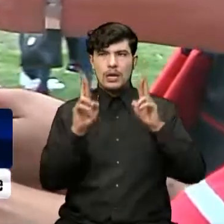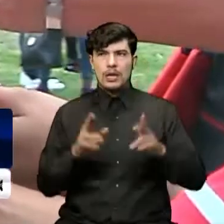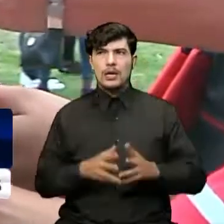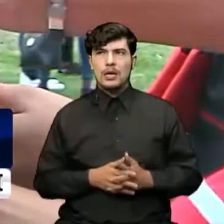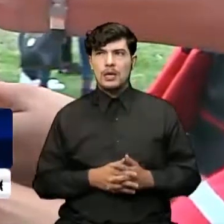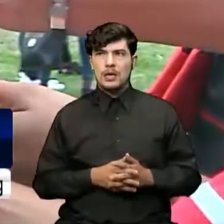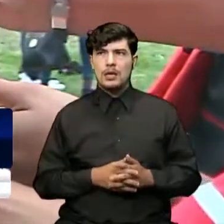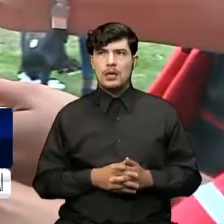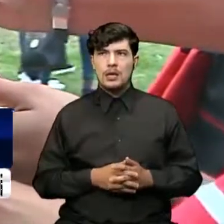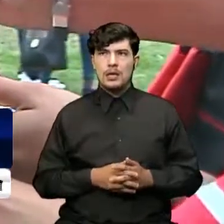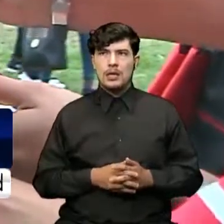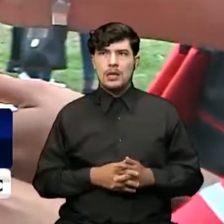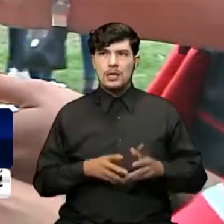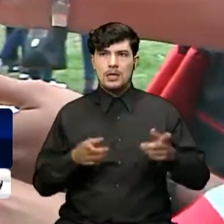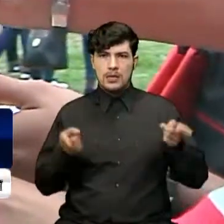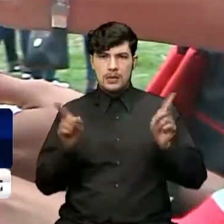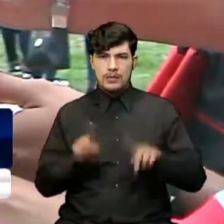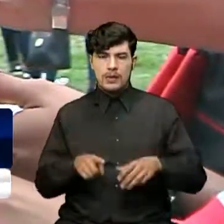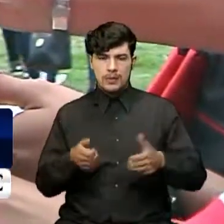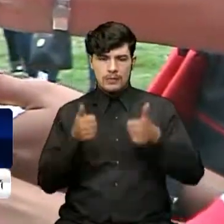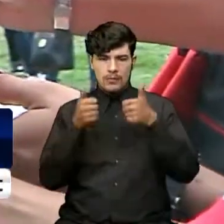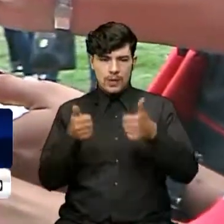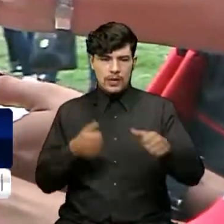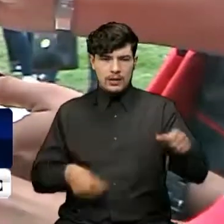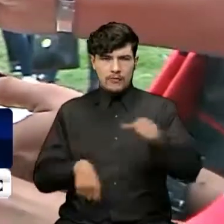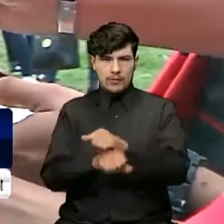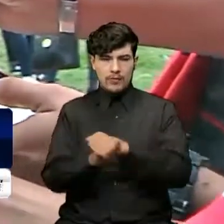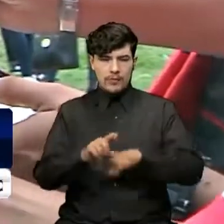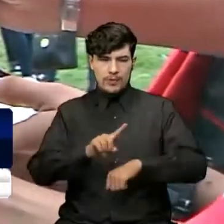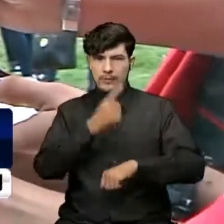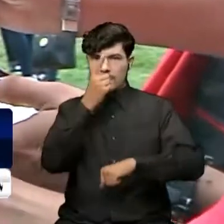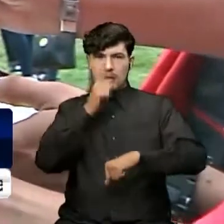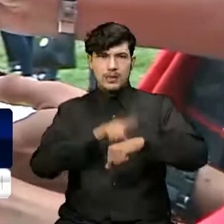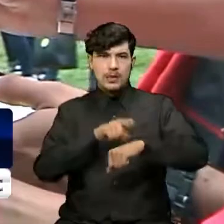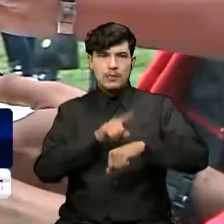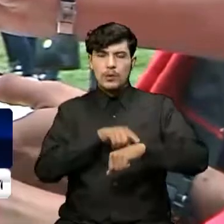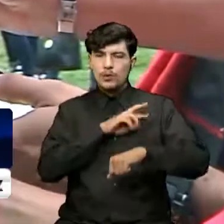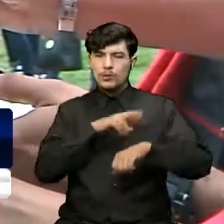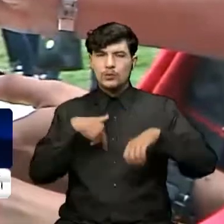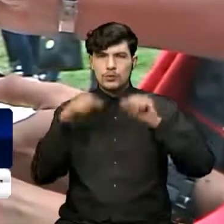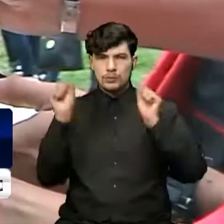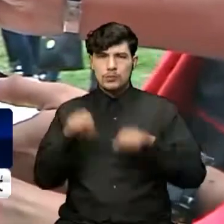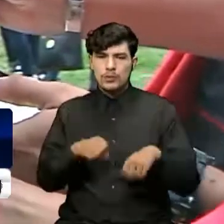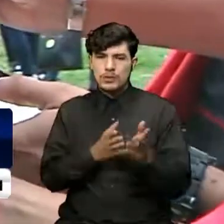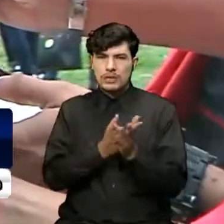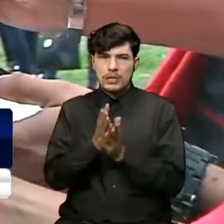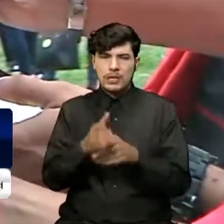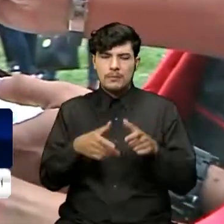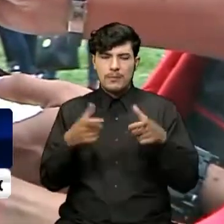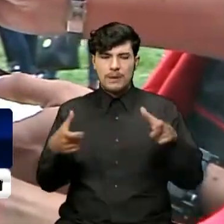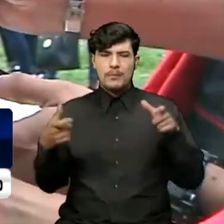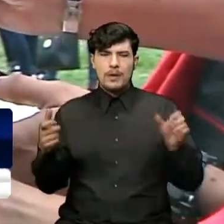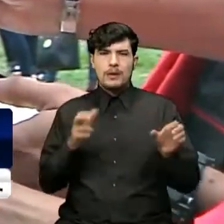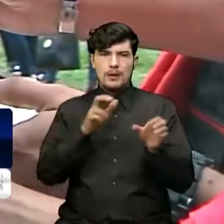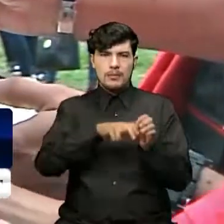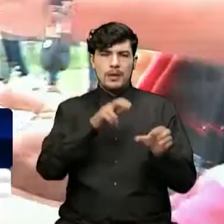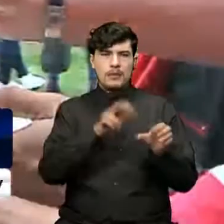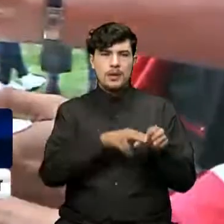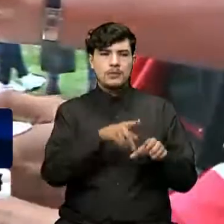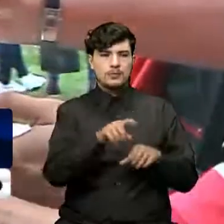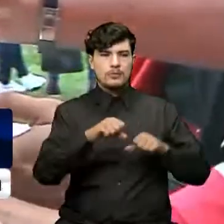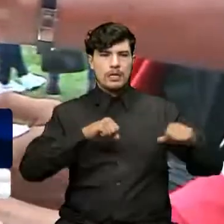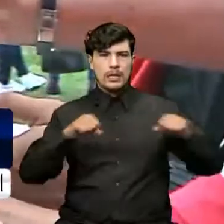y con destellos de buen fútbol durante el primer tiempo pudimos seguir aumentando e incrementando el volumen de juego